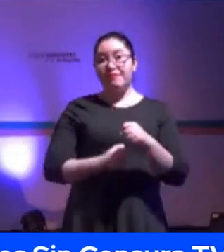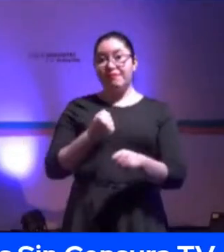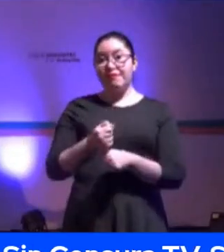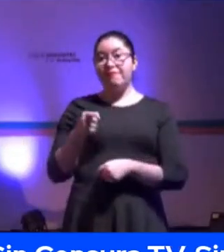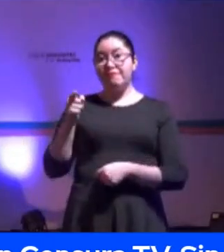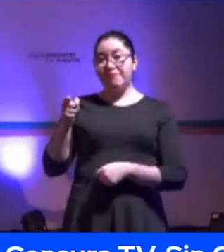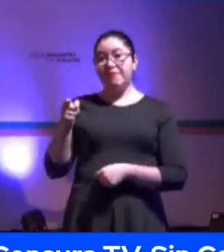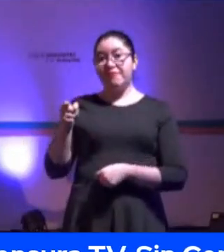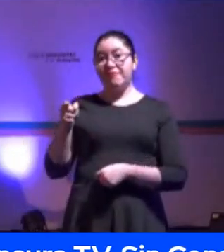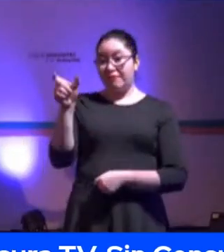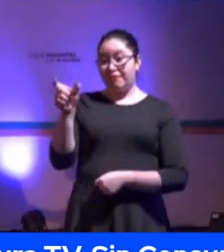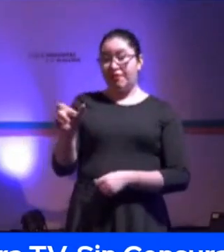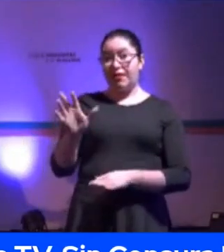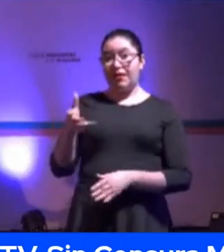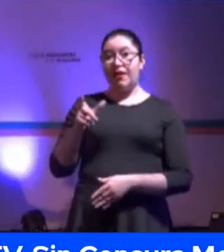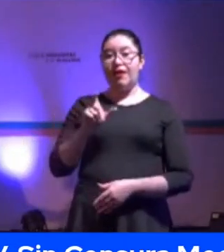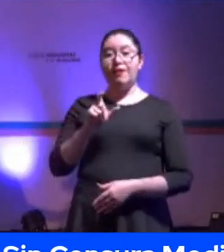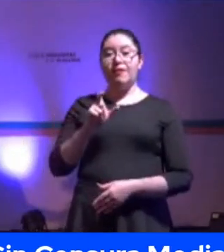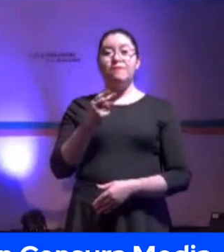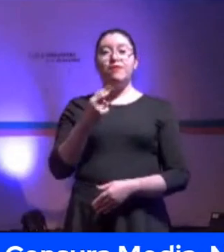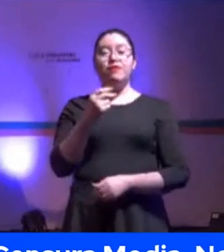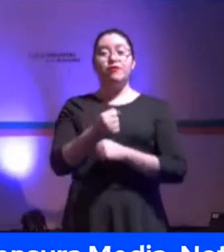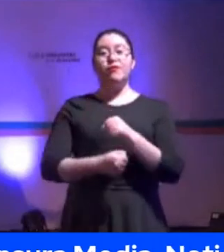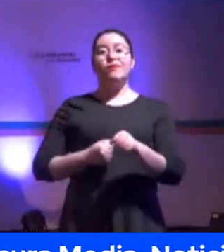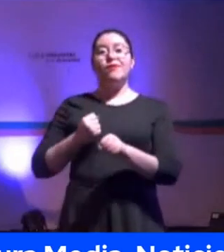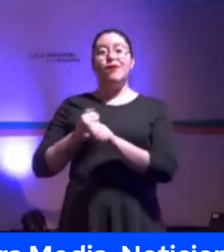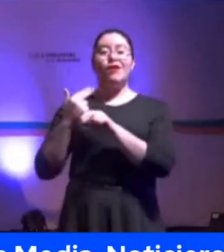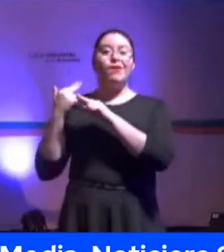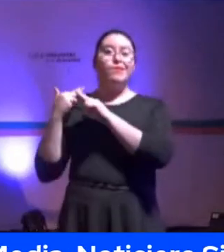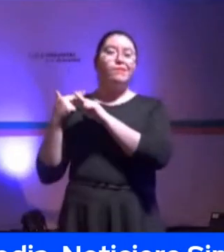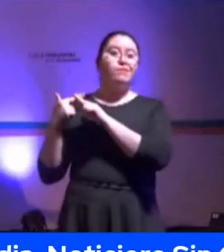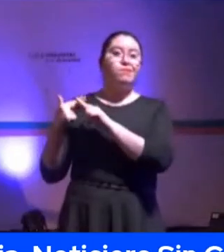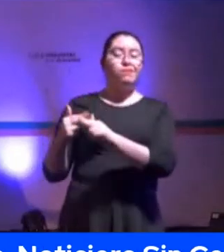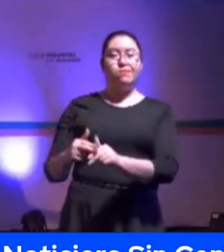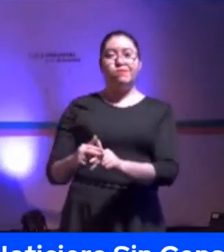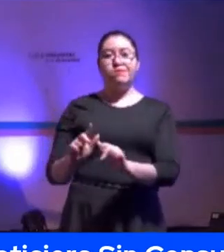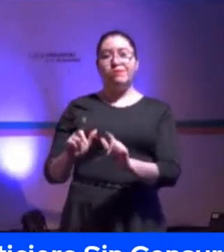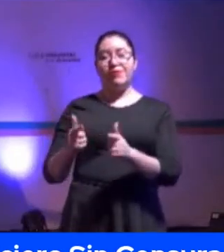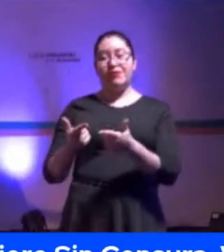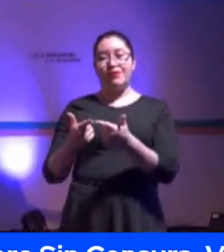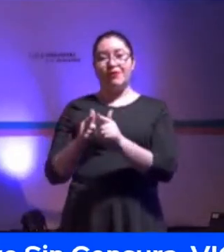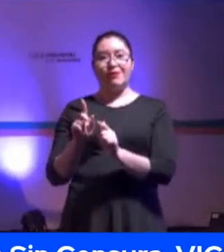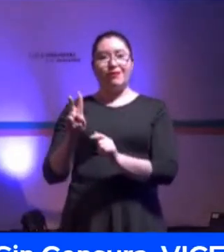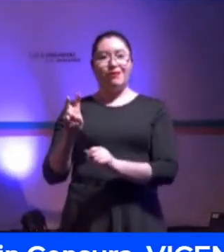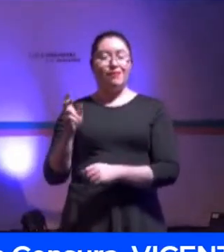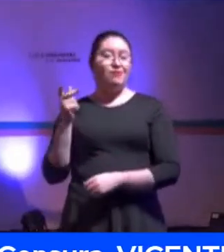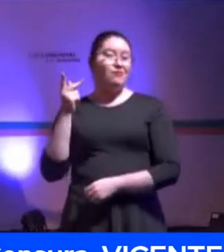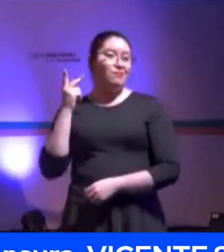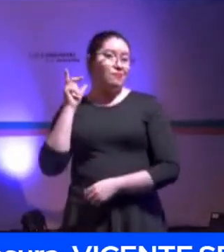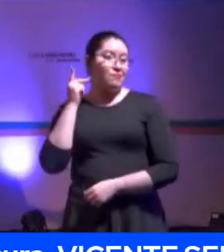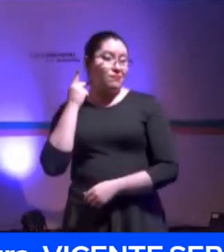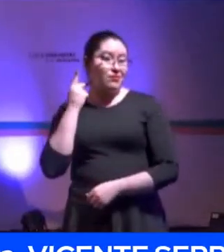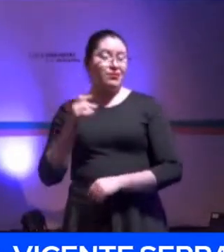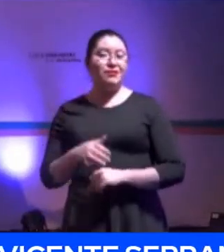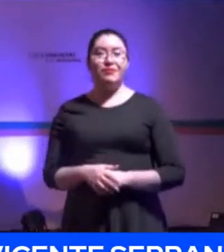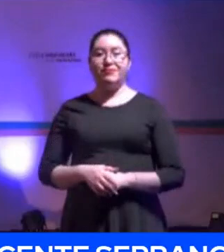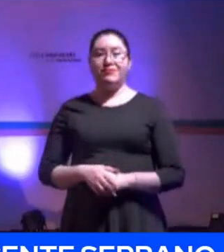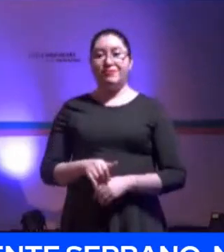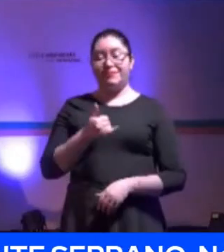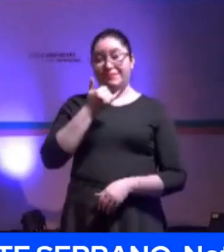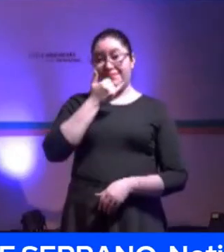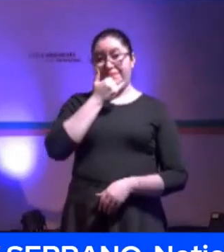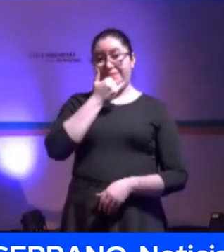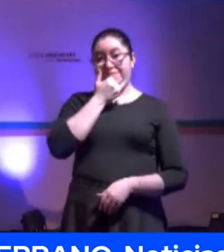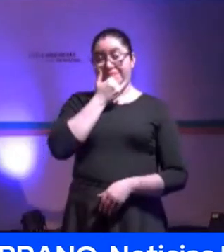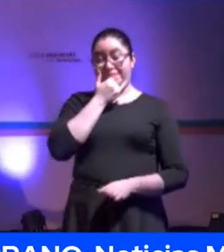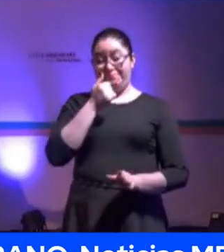edad, teniendo él ya 25 años de trayectoria política. Perdón, pero para mí